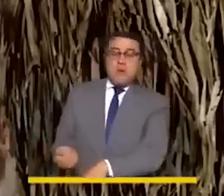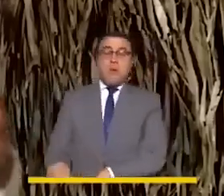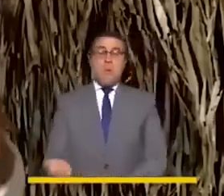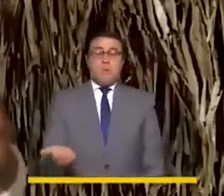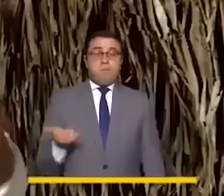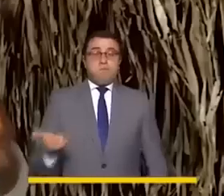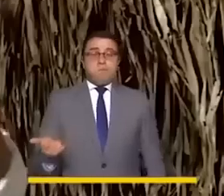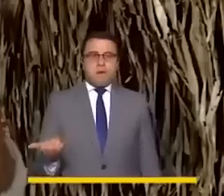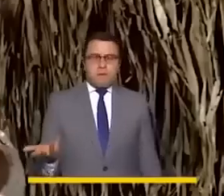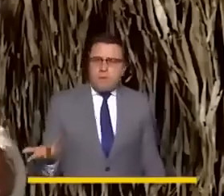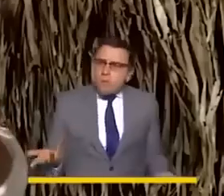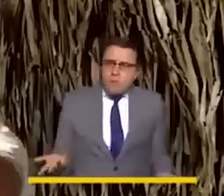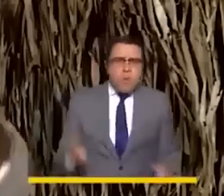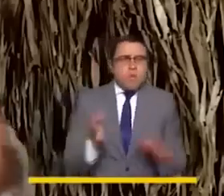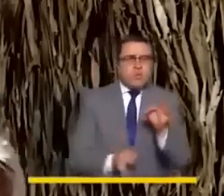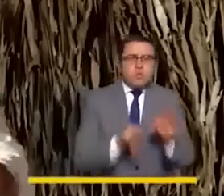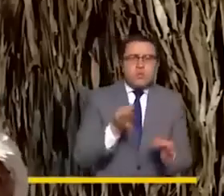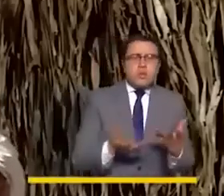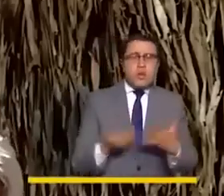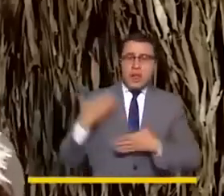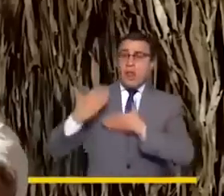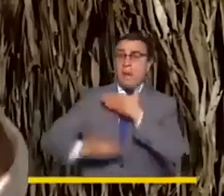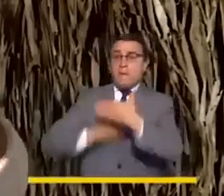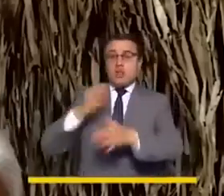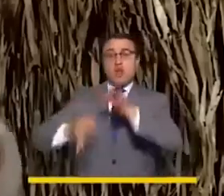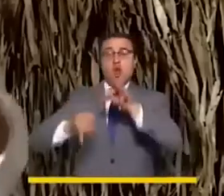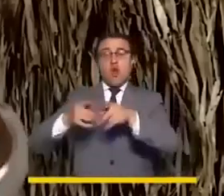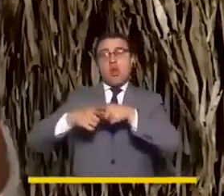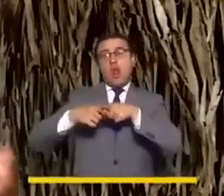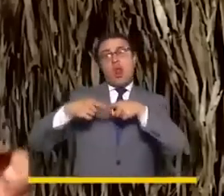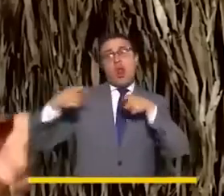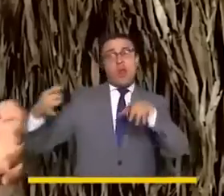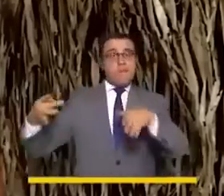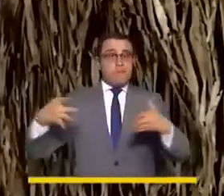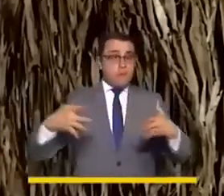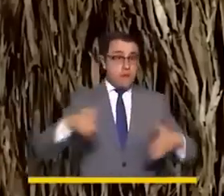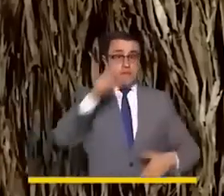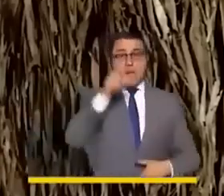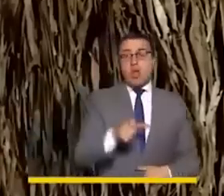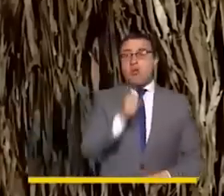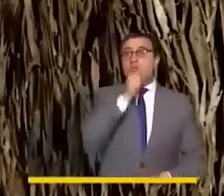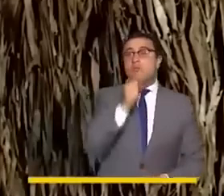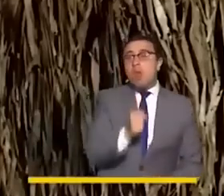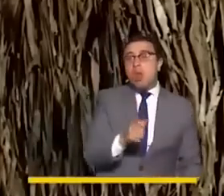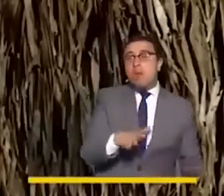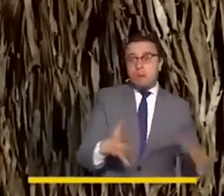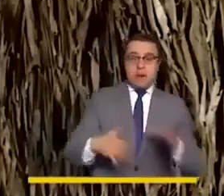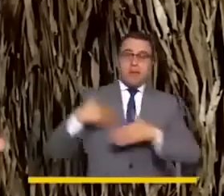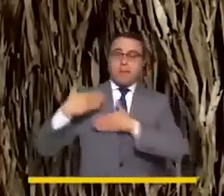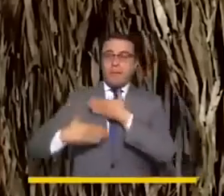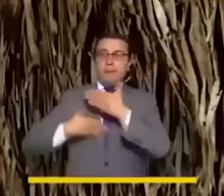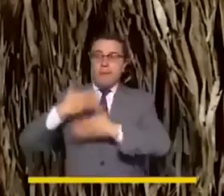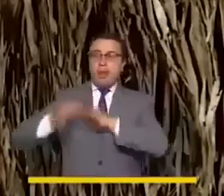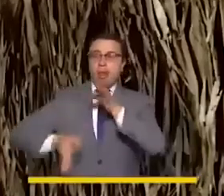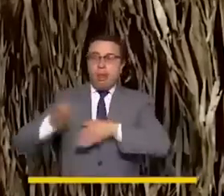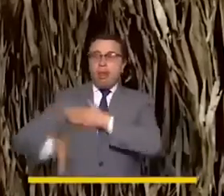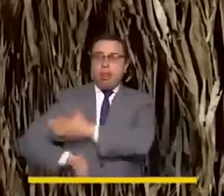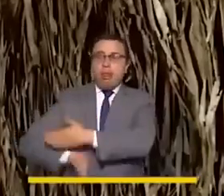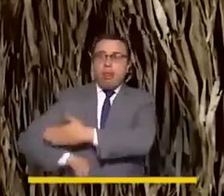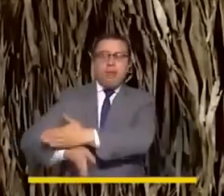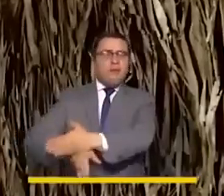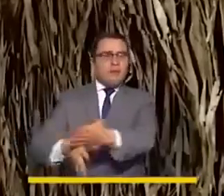los procesos judiciales duran más que la vida de la persona, que de la vida de la